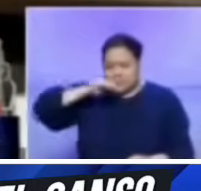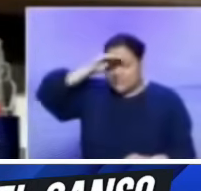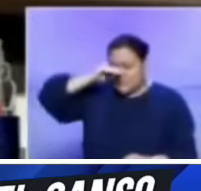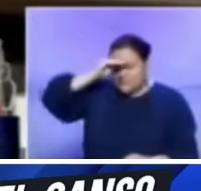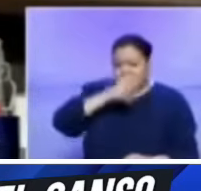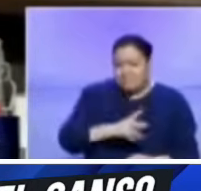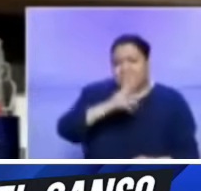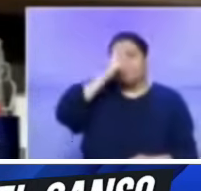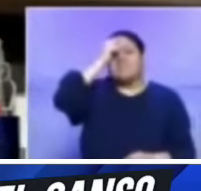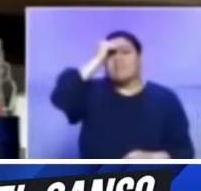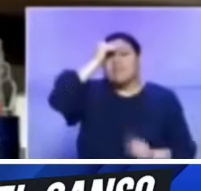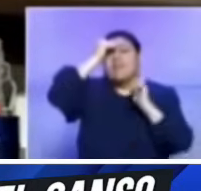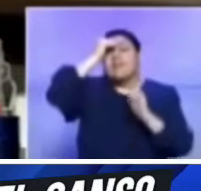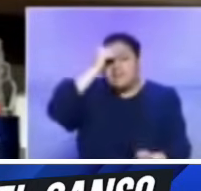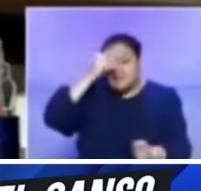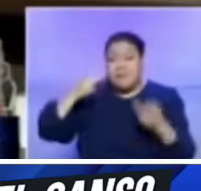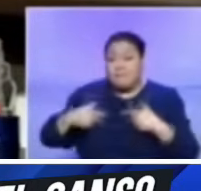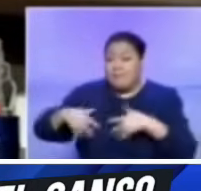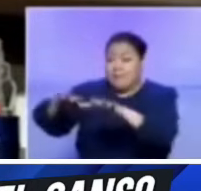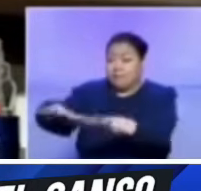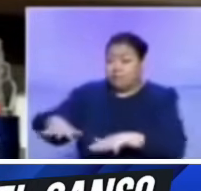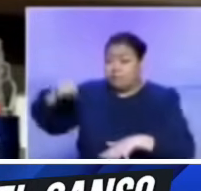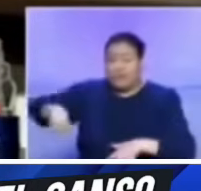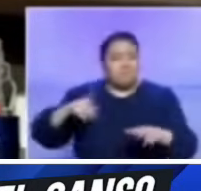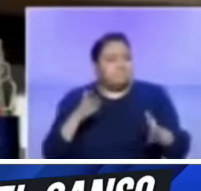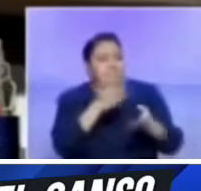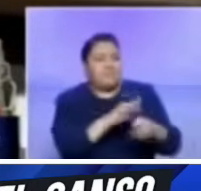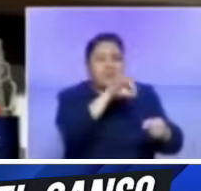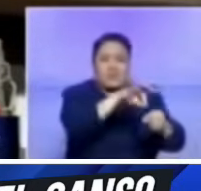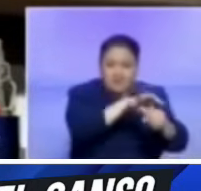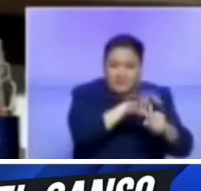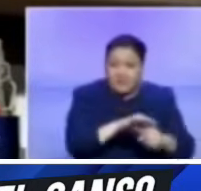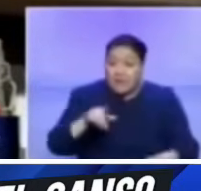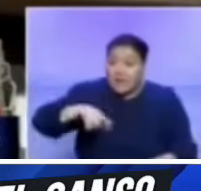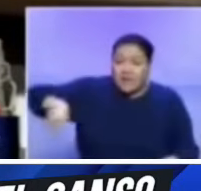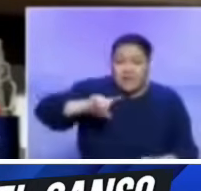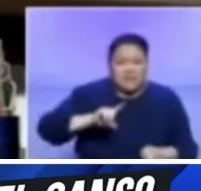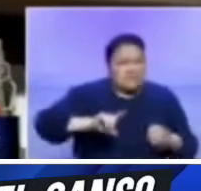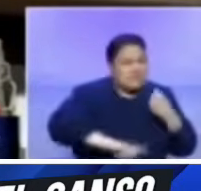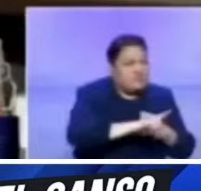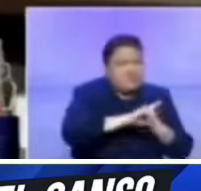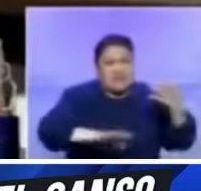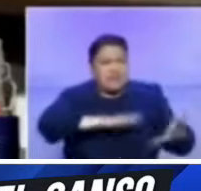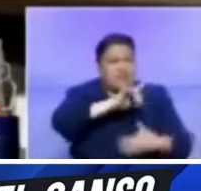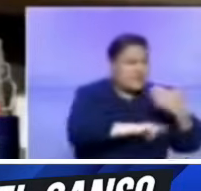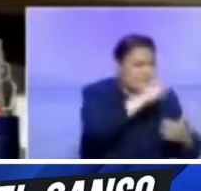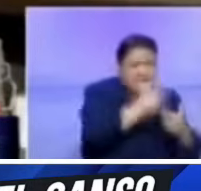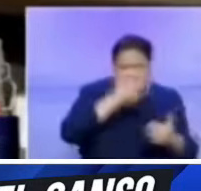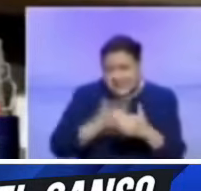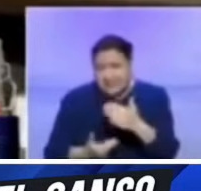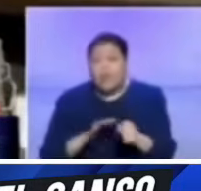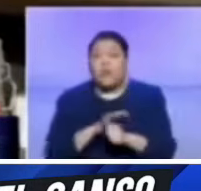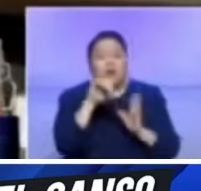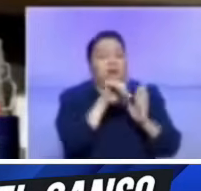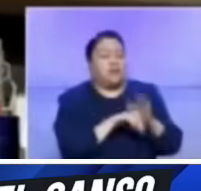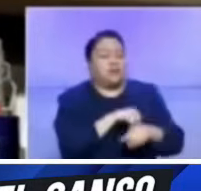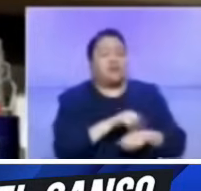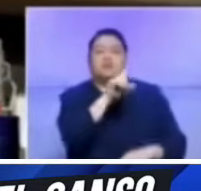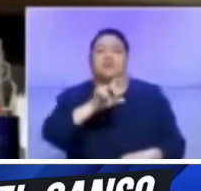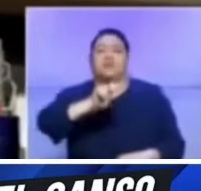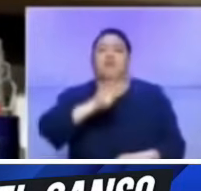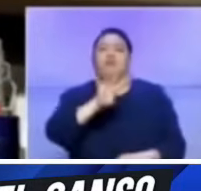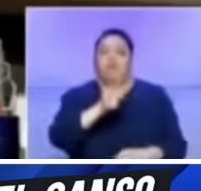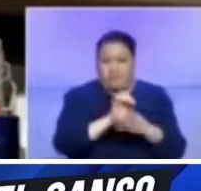fue otra cosa más que la enorme contundencia de la voluntad de la ciudadanía la que evitó abrir una caja de Pandora de transgresiones al artículo 134